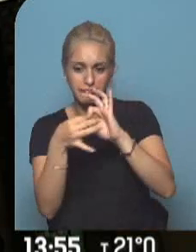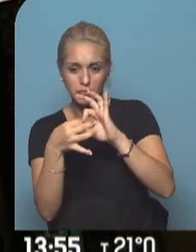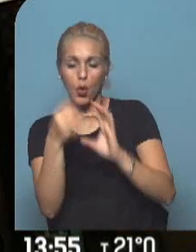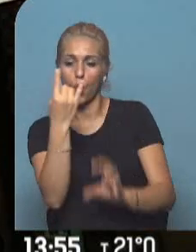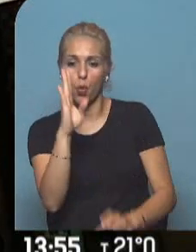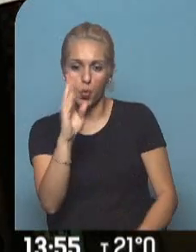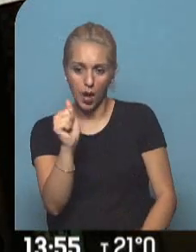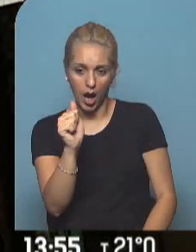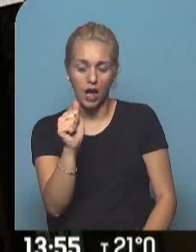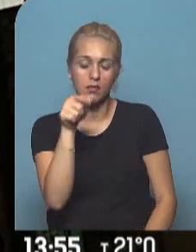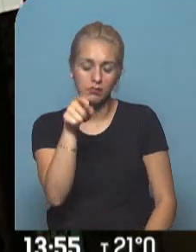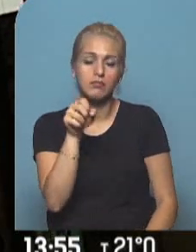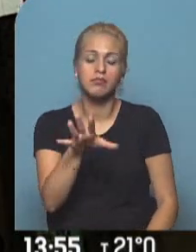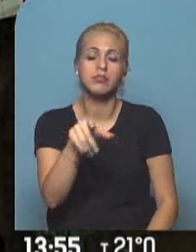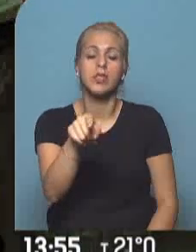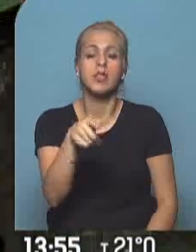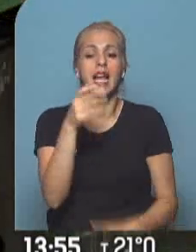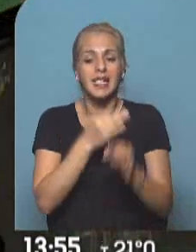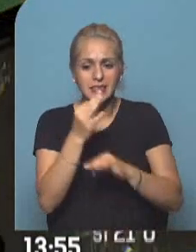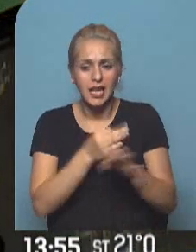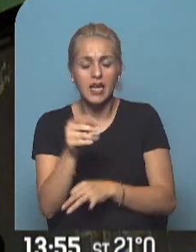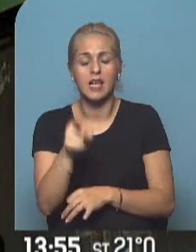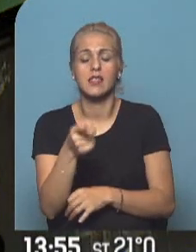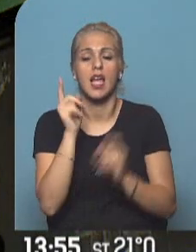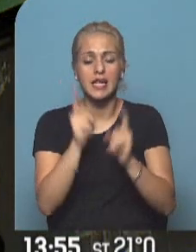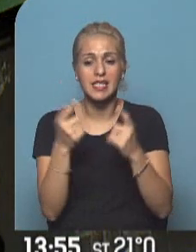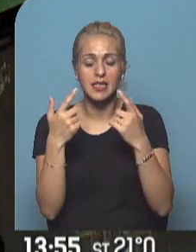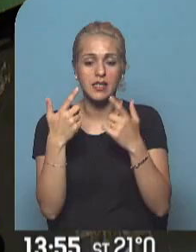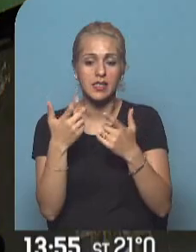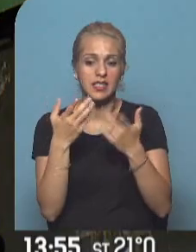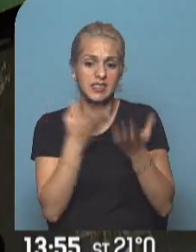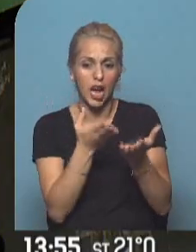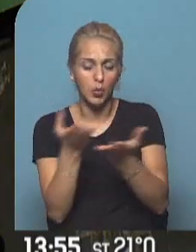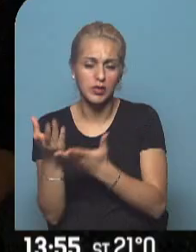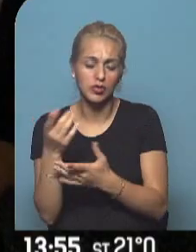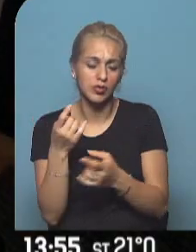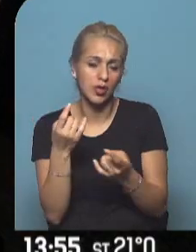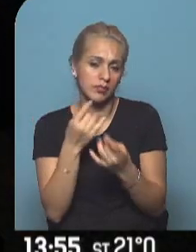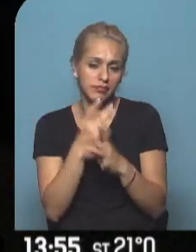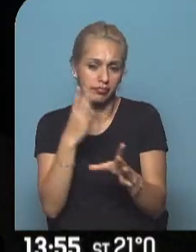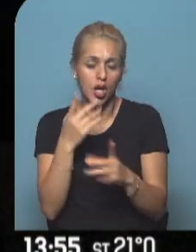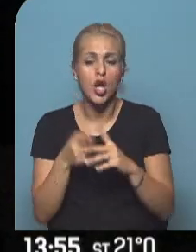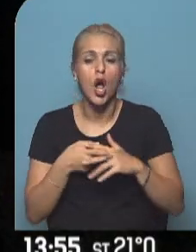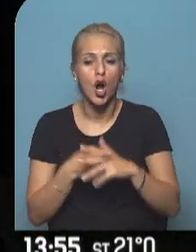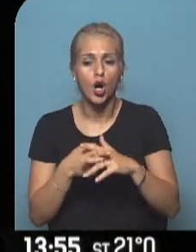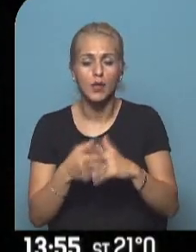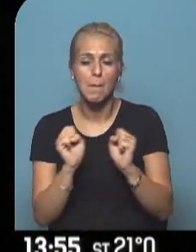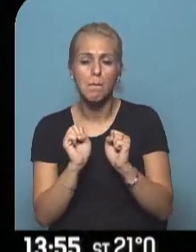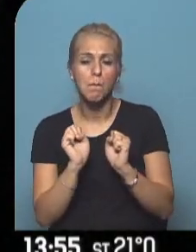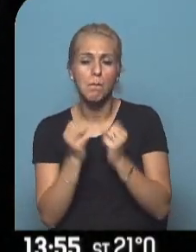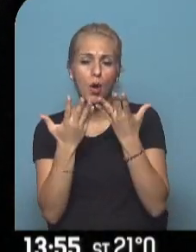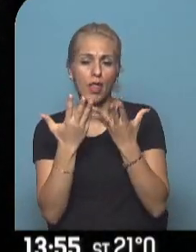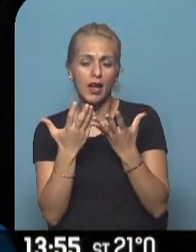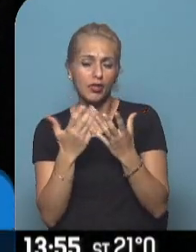en un centro de enseñanza de atención de excelencia modernos equipos de última generación de diagnóstico de imágenes se suman